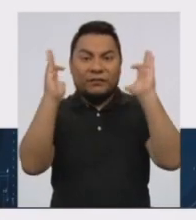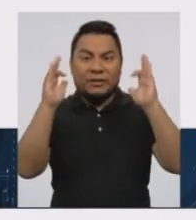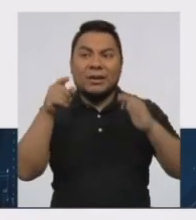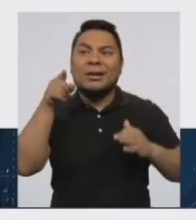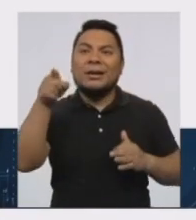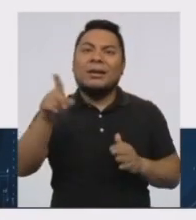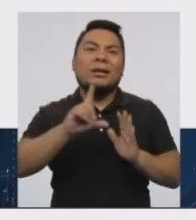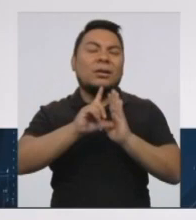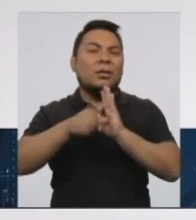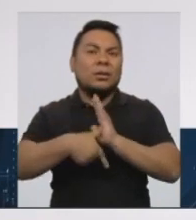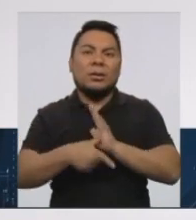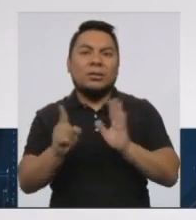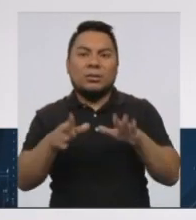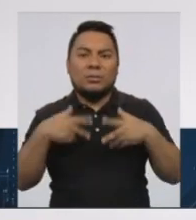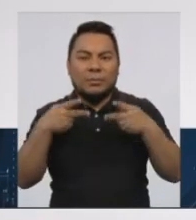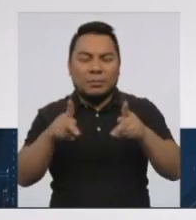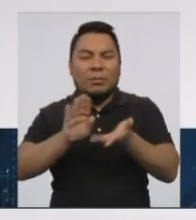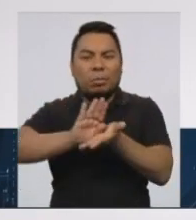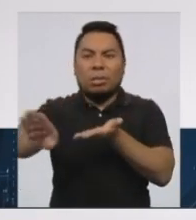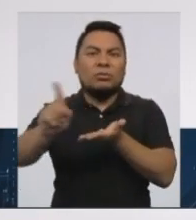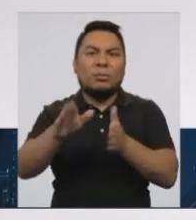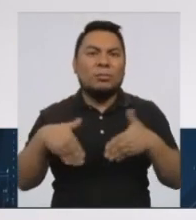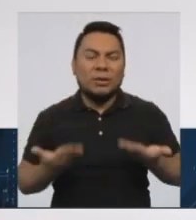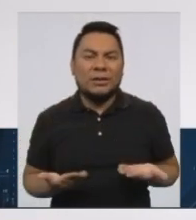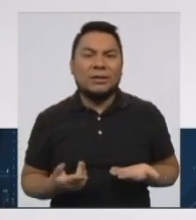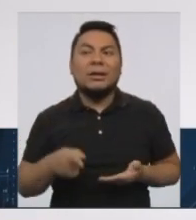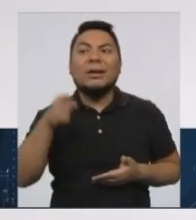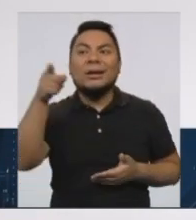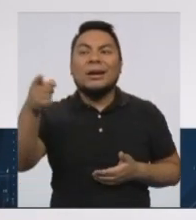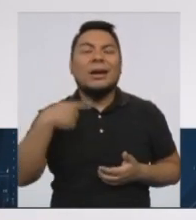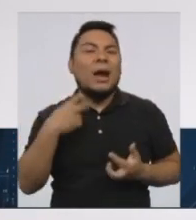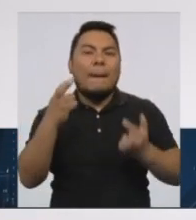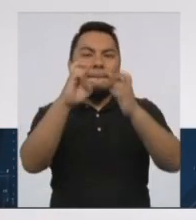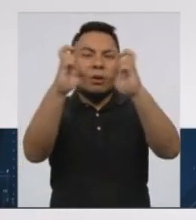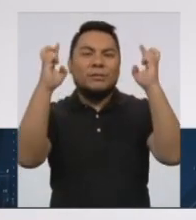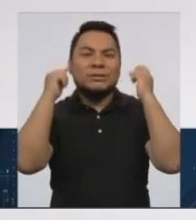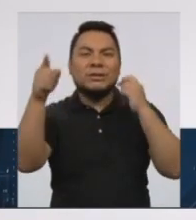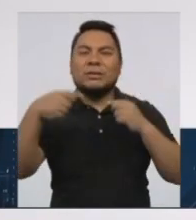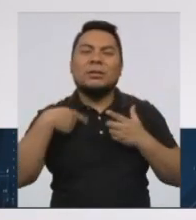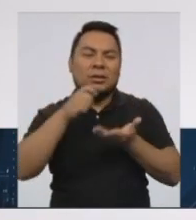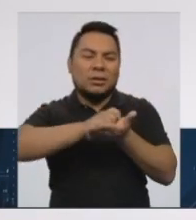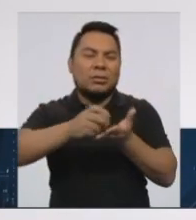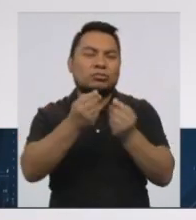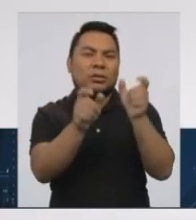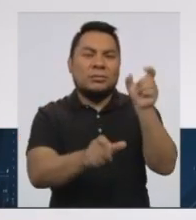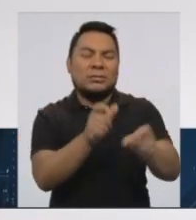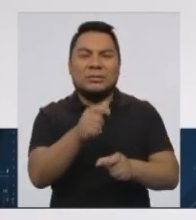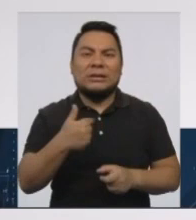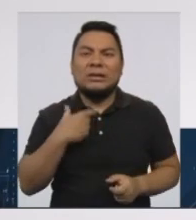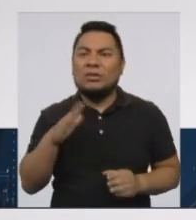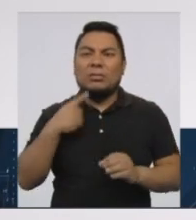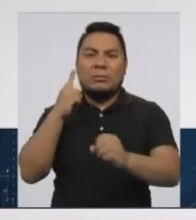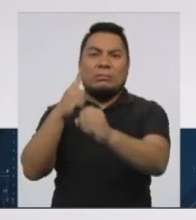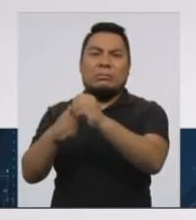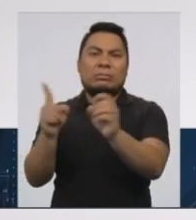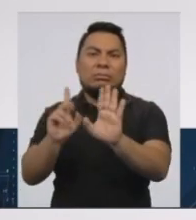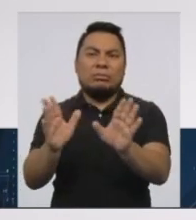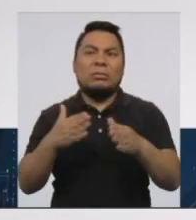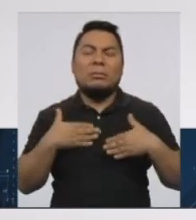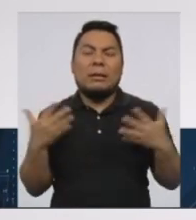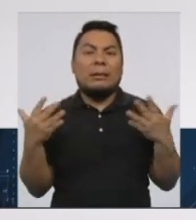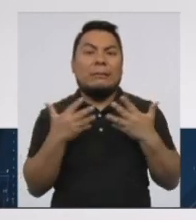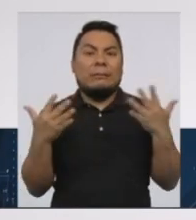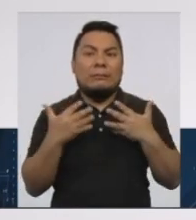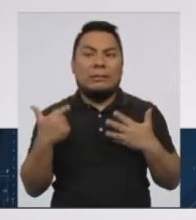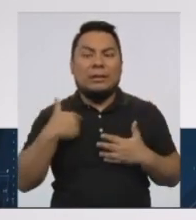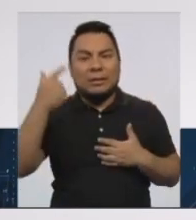permite eliminarlo. Él es de mi promoción y nos escribe a varias personas. Ni siquiera me atrevo a bloquearlo porque tengo miedo de que